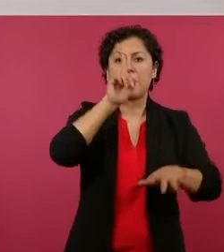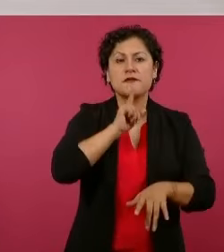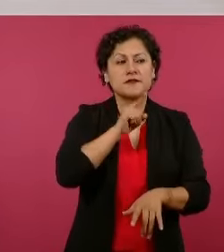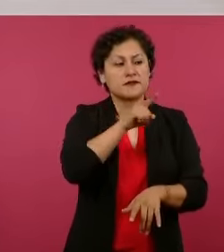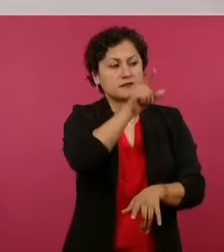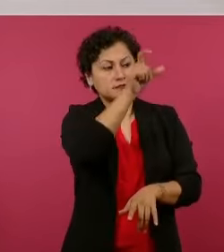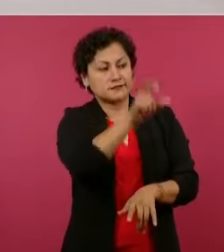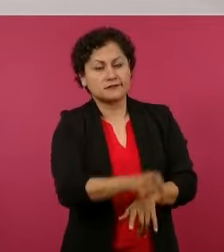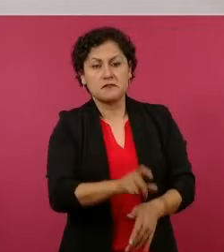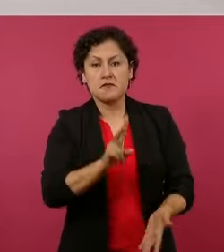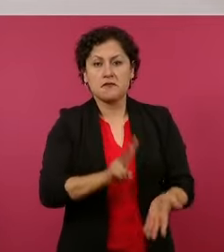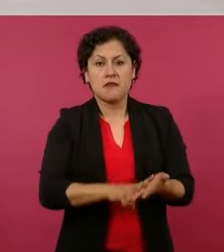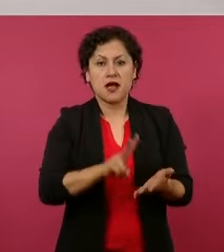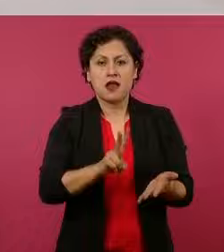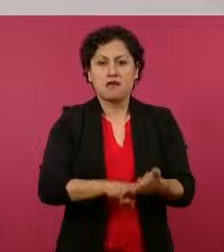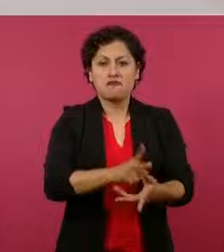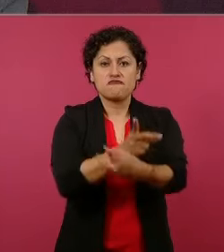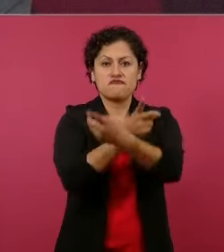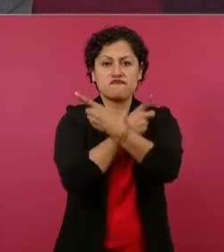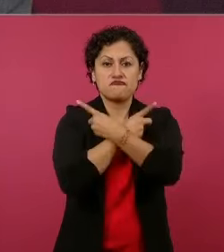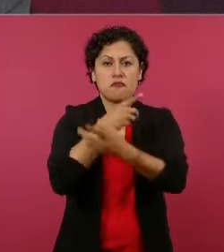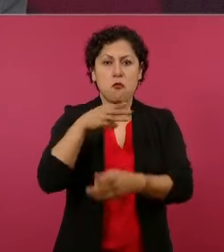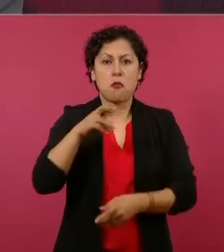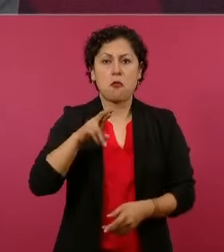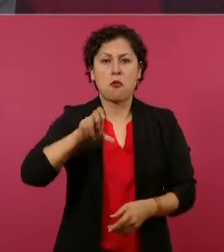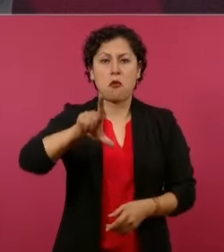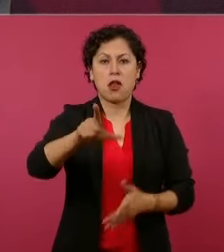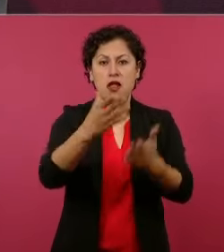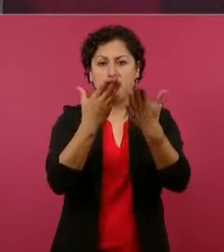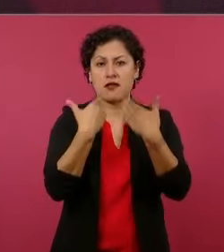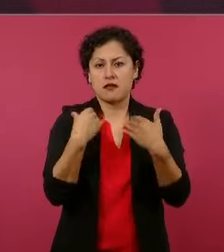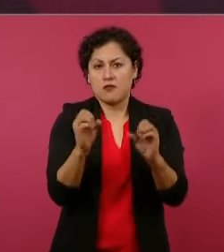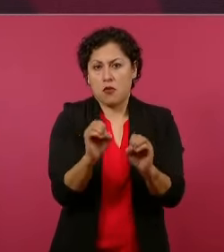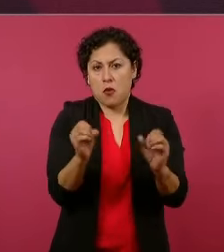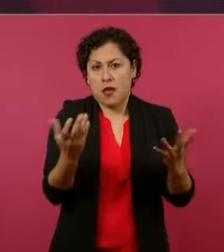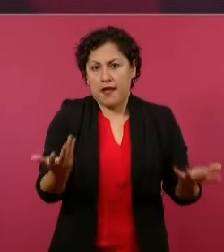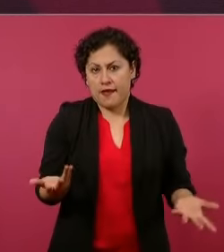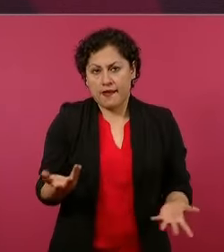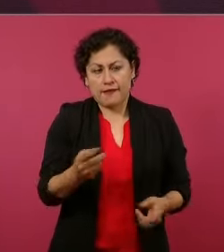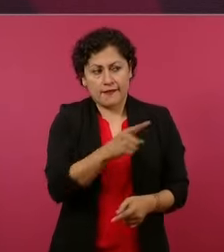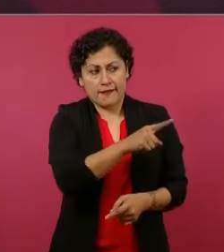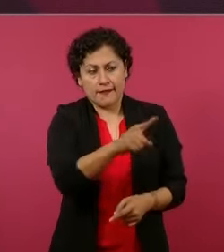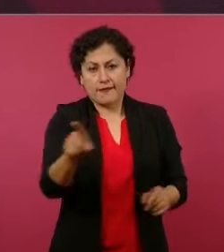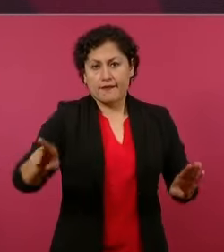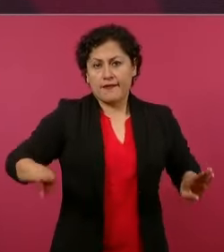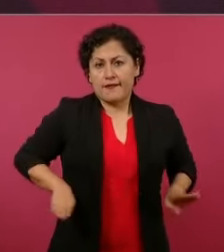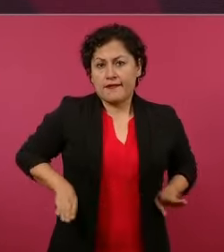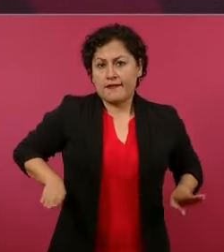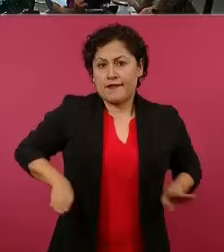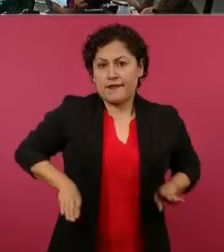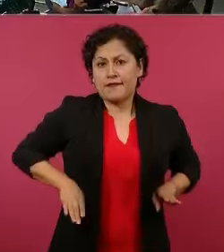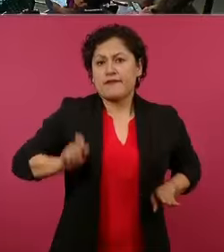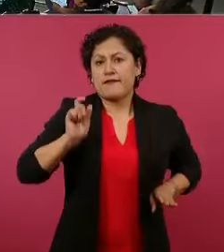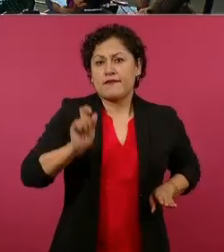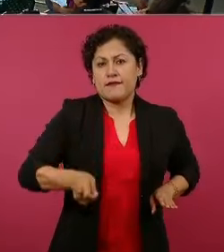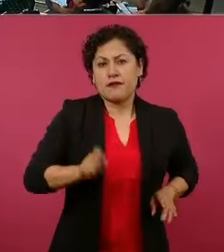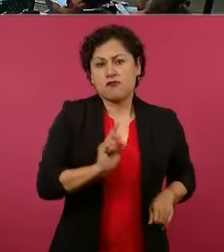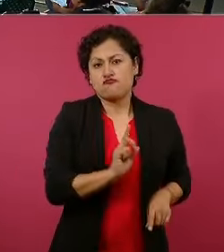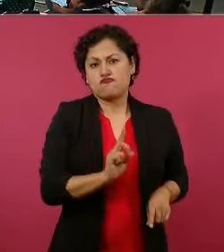y están muy molestos los conservadores Ya lo hemos